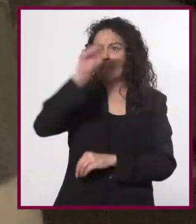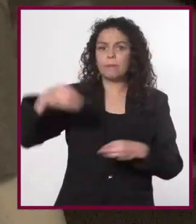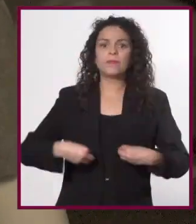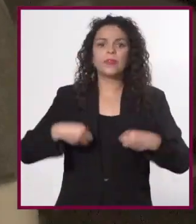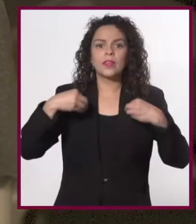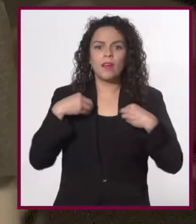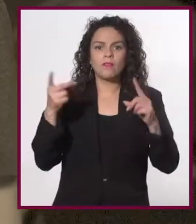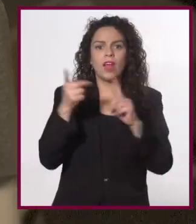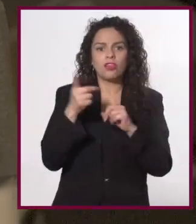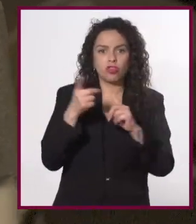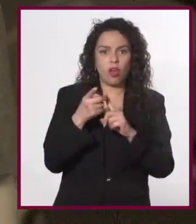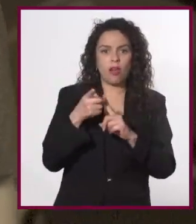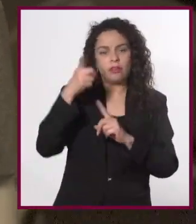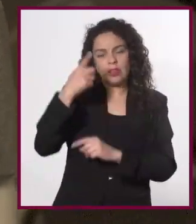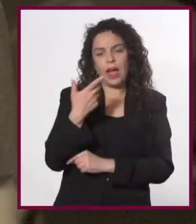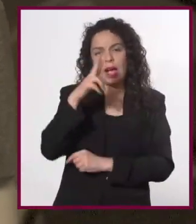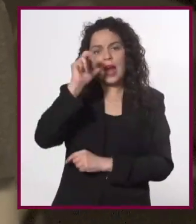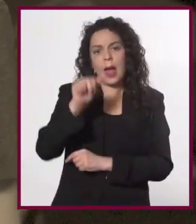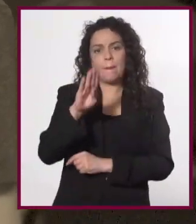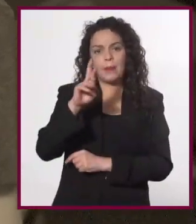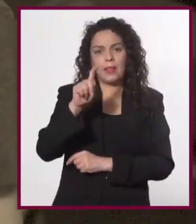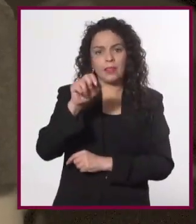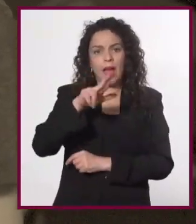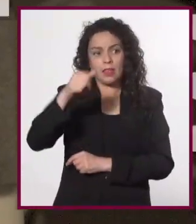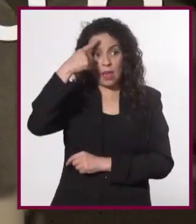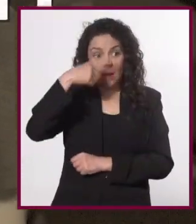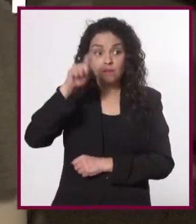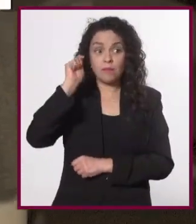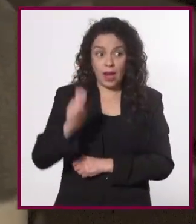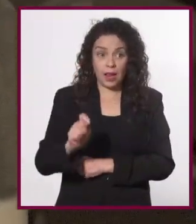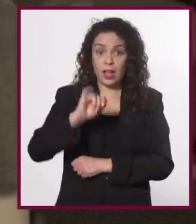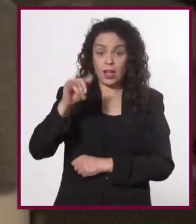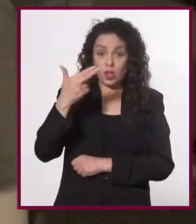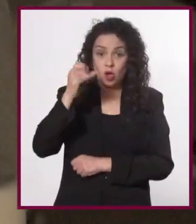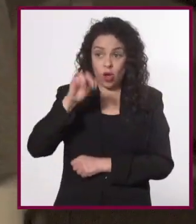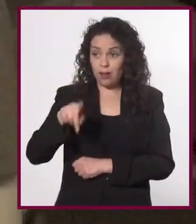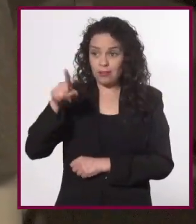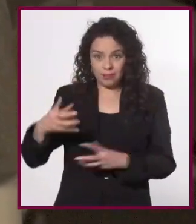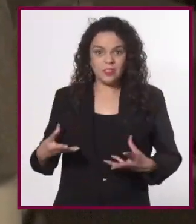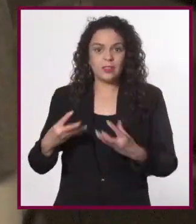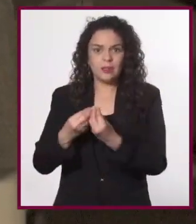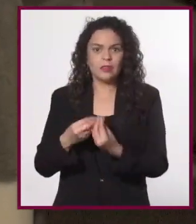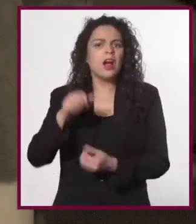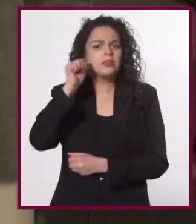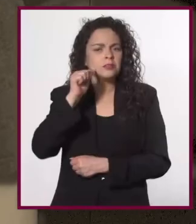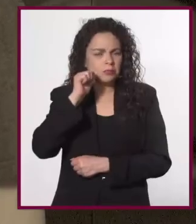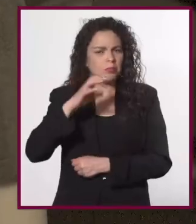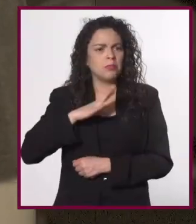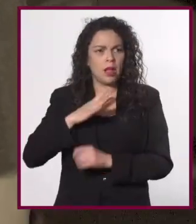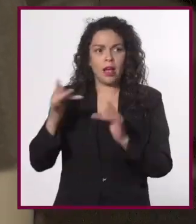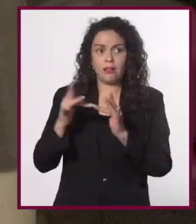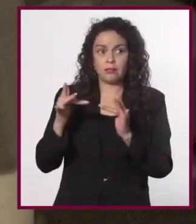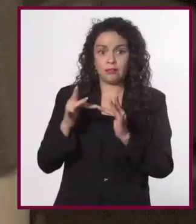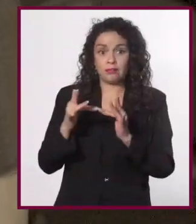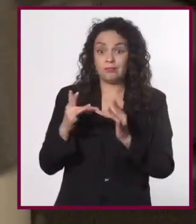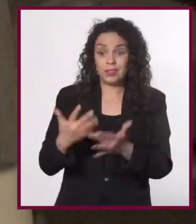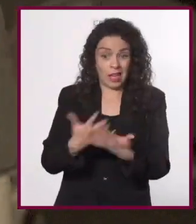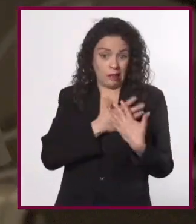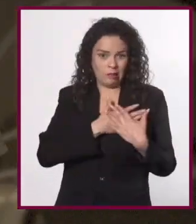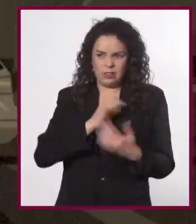Bretaña para colaborar con el equipo de documentalistas de John Grierson, con quien siempre tuvo una relación de